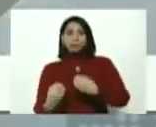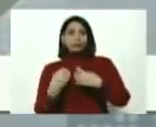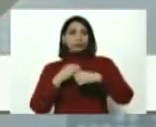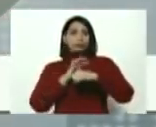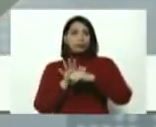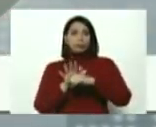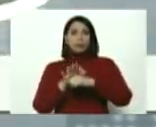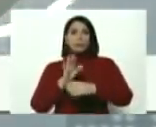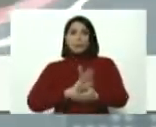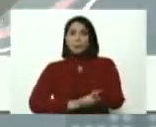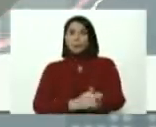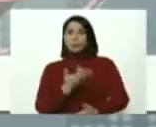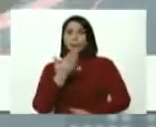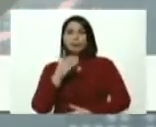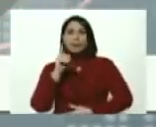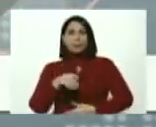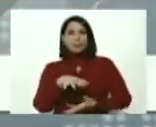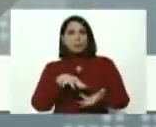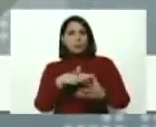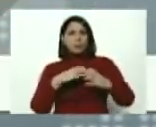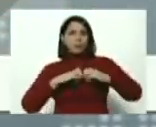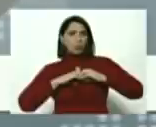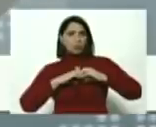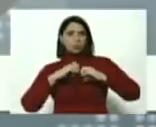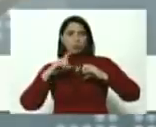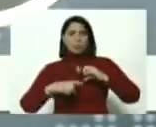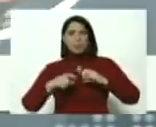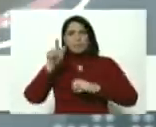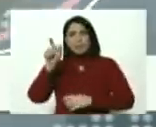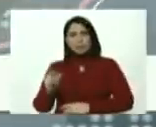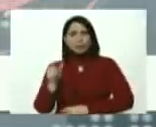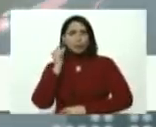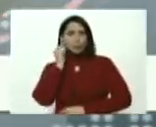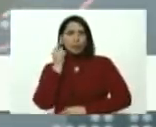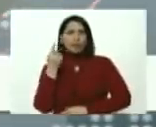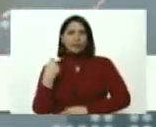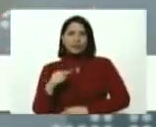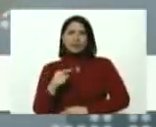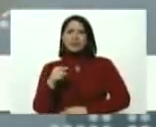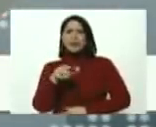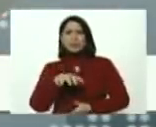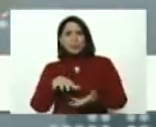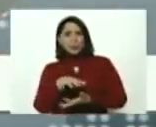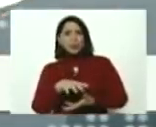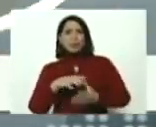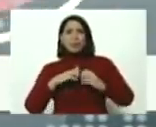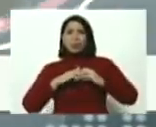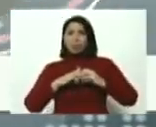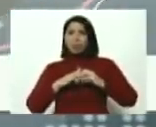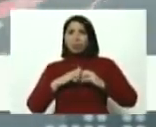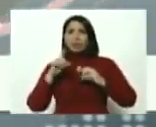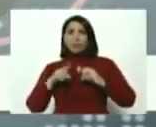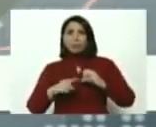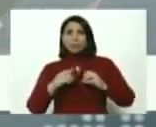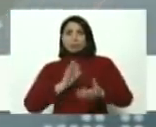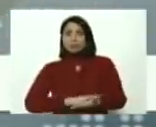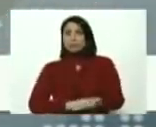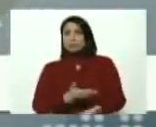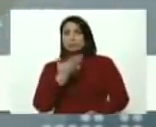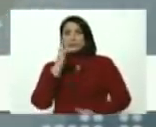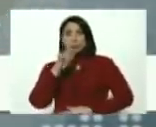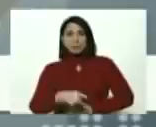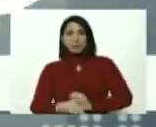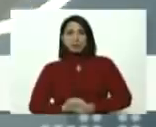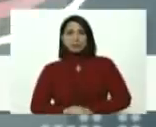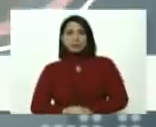arterial, cardiopatía isquémica, era una persona que además tenía ya una insuficiencia cardíaca producto de la dolencia hipertensiva y de